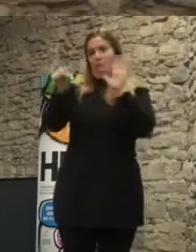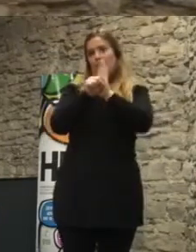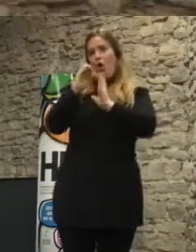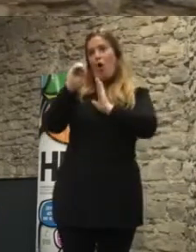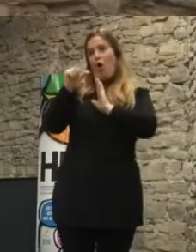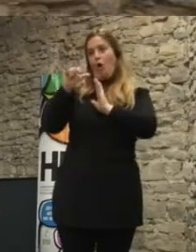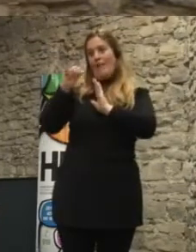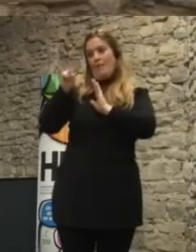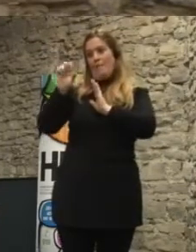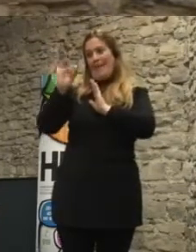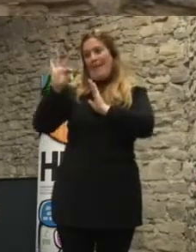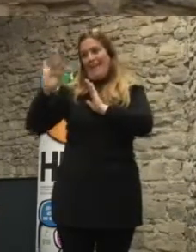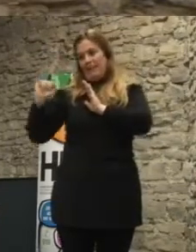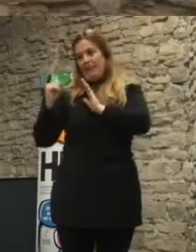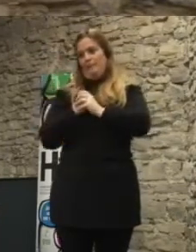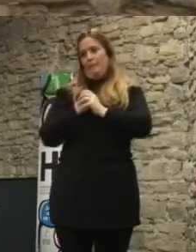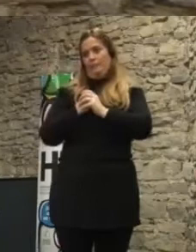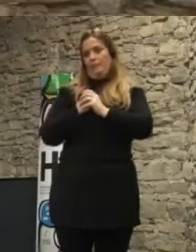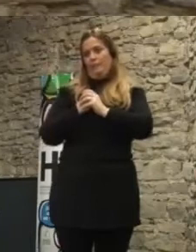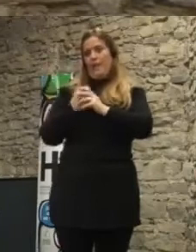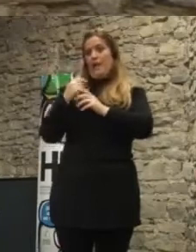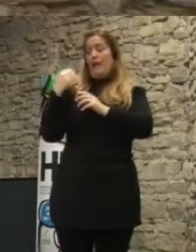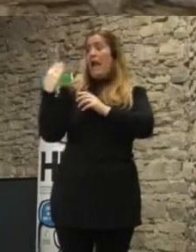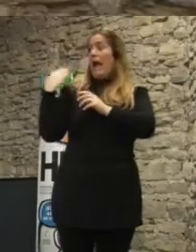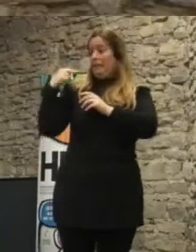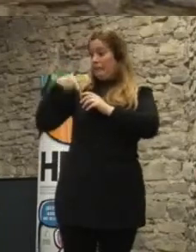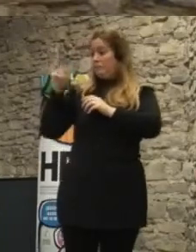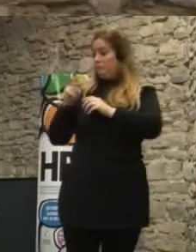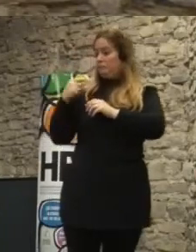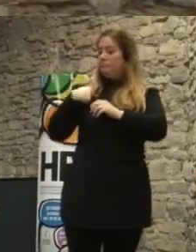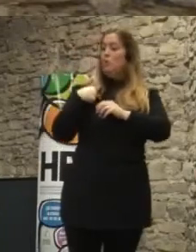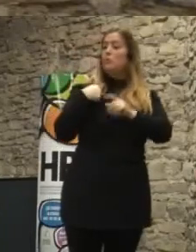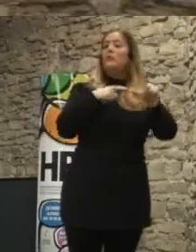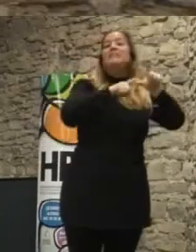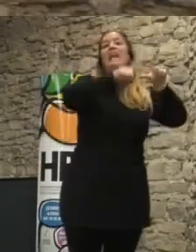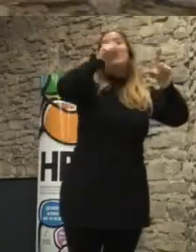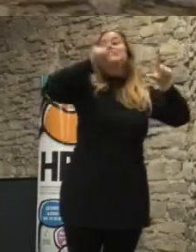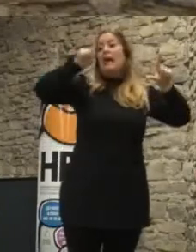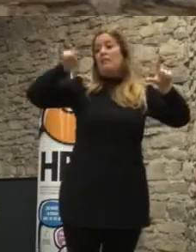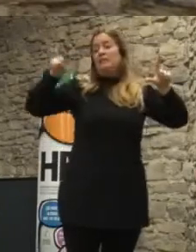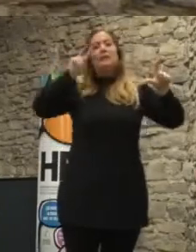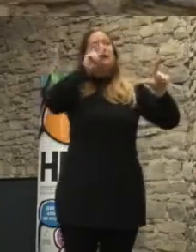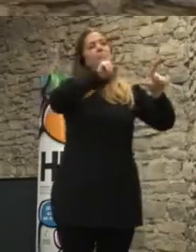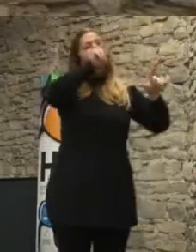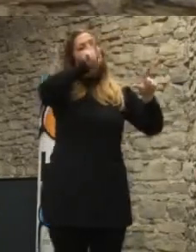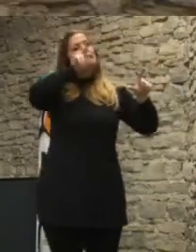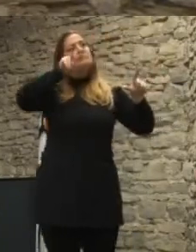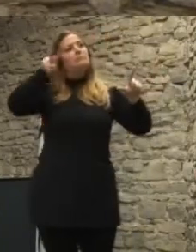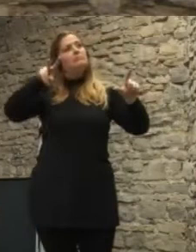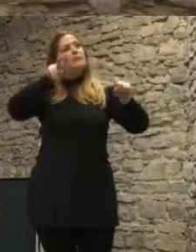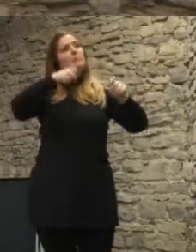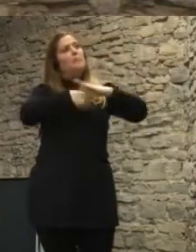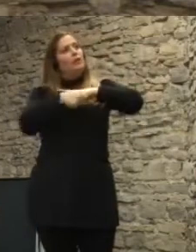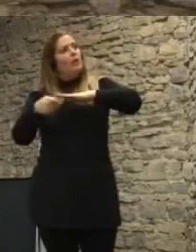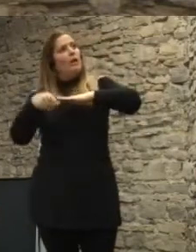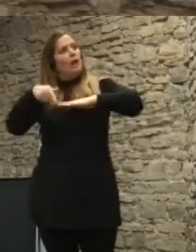Ahora miraba unas estadísticas, sabía que iba a venir aquí, miraba unas estadísticas de Vitoria y,